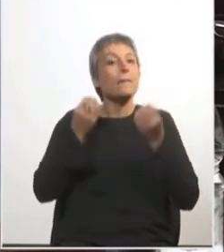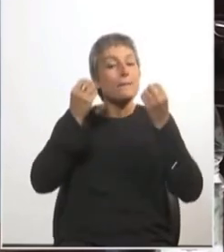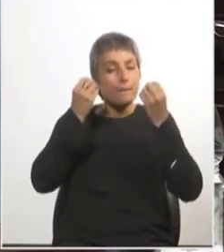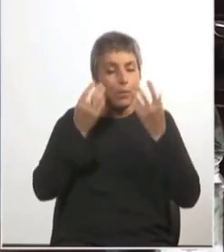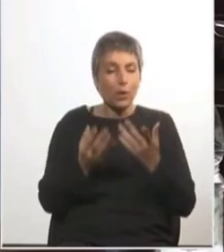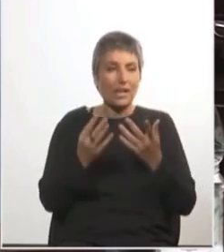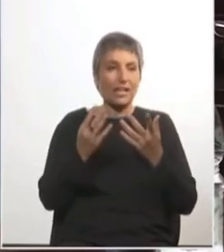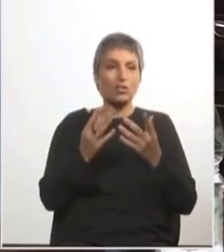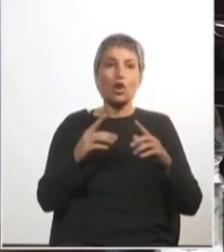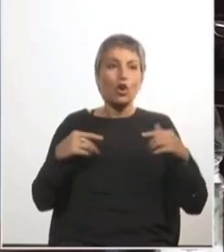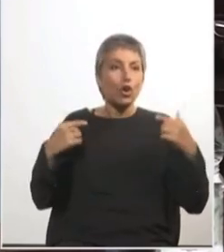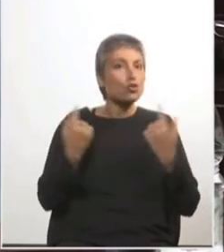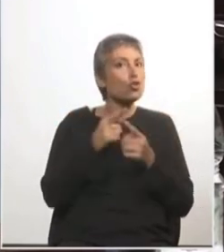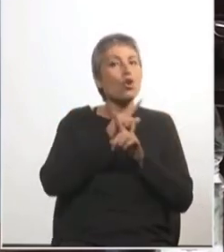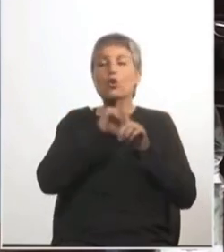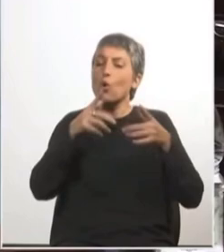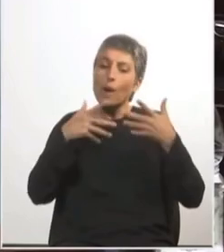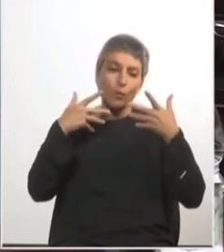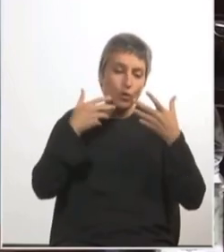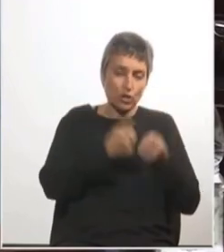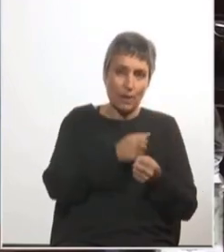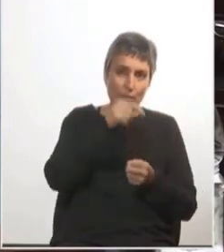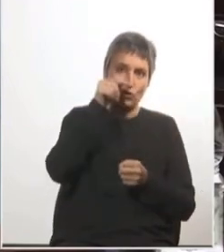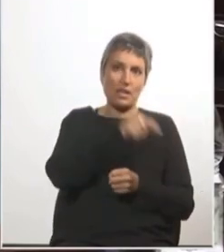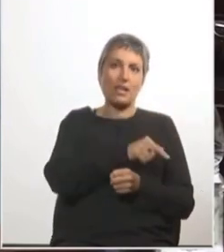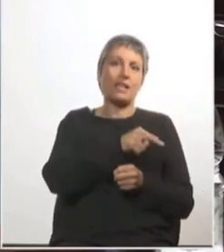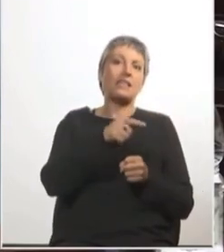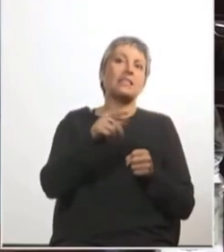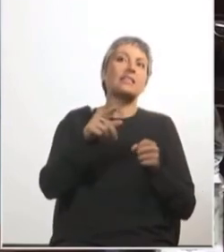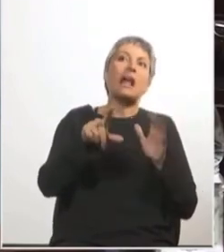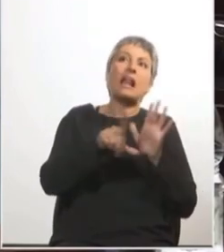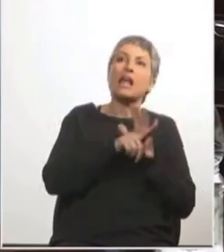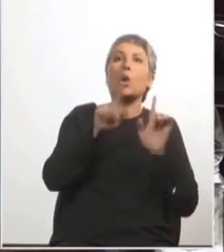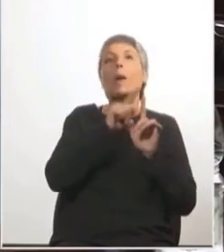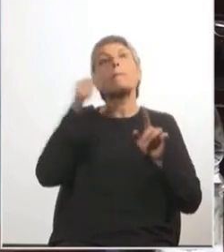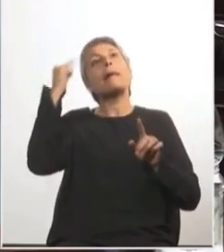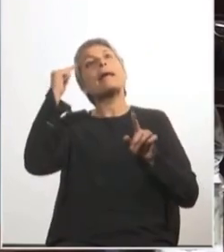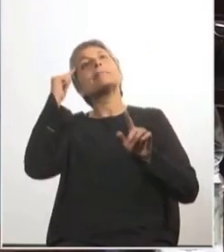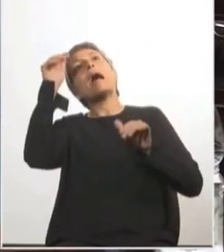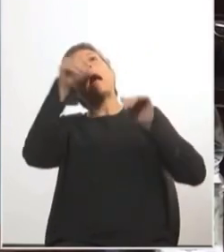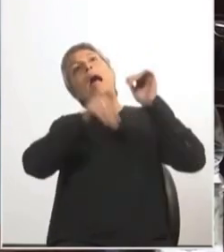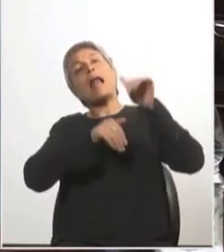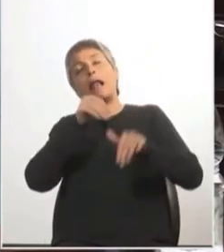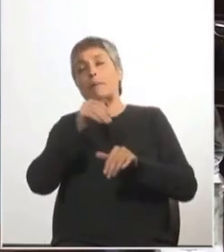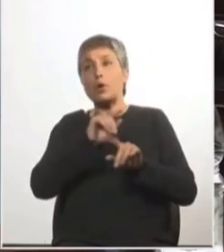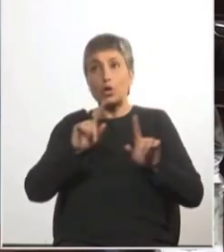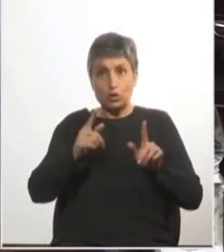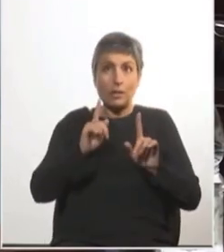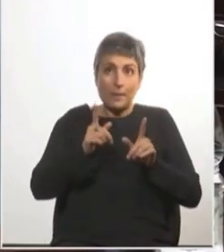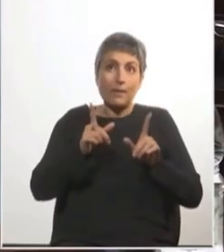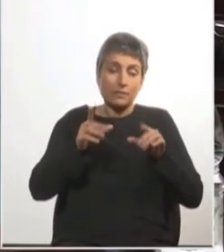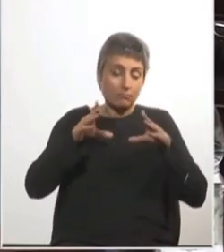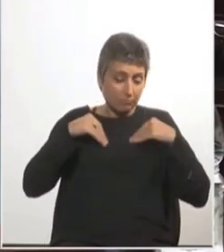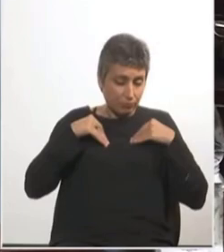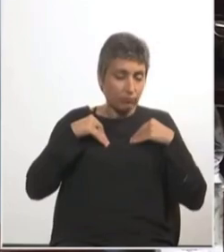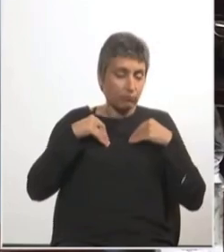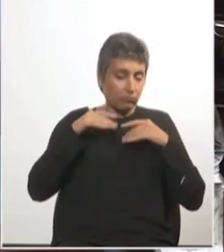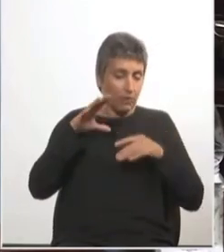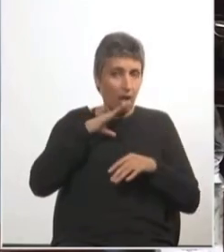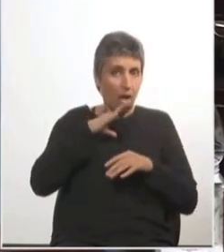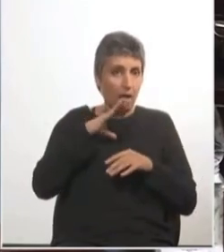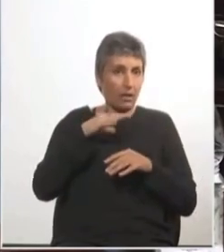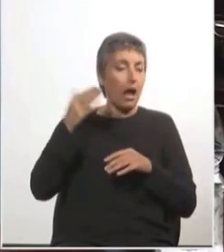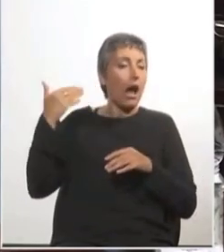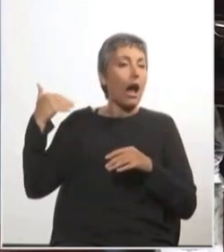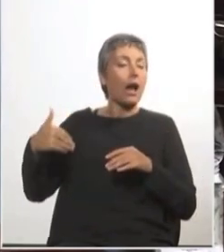principal por la cual no acompañamos. No es de costos políticos, porque cuando los tenemos que pagar, los pagamos. Y en todos